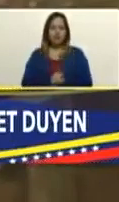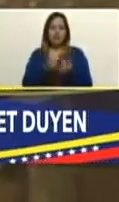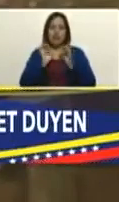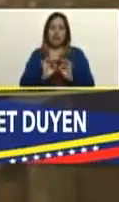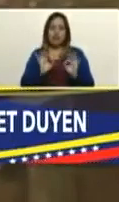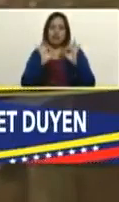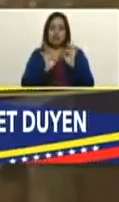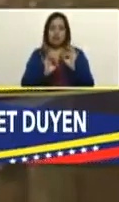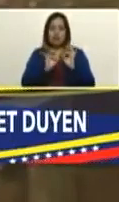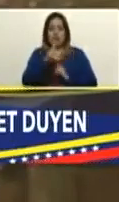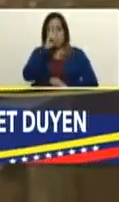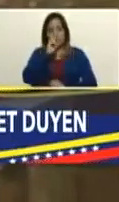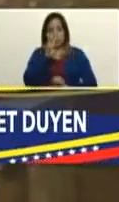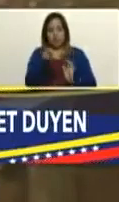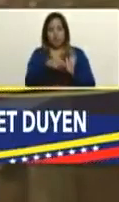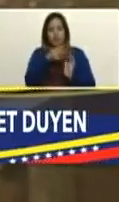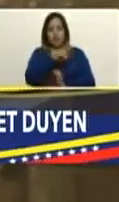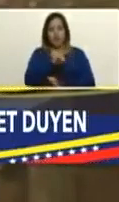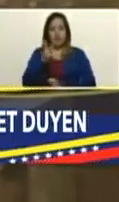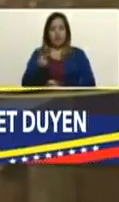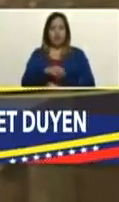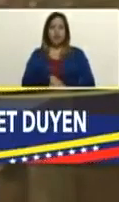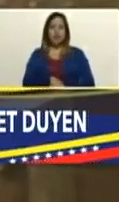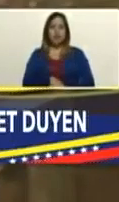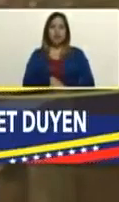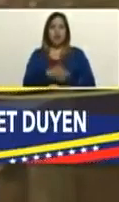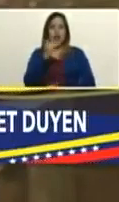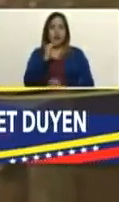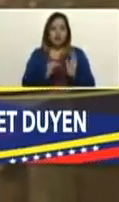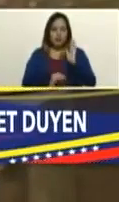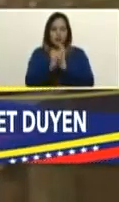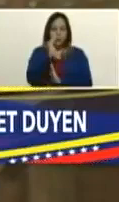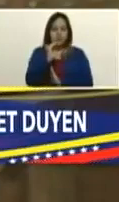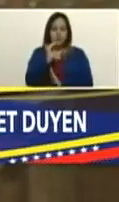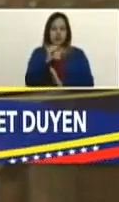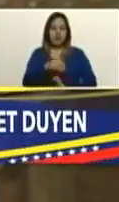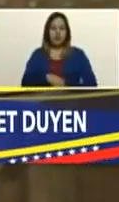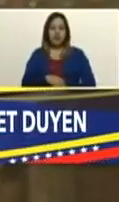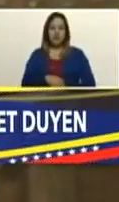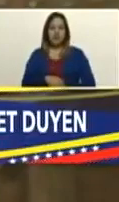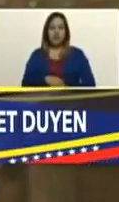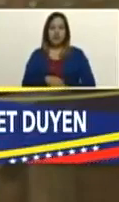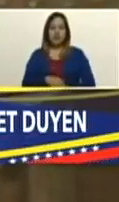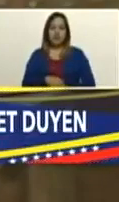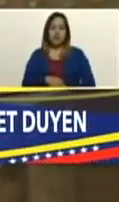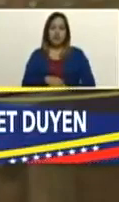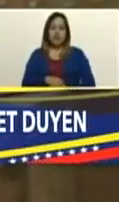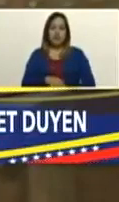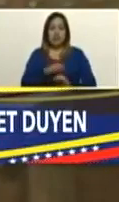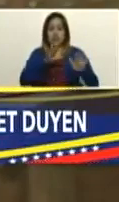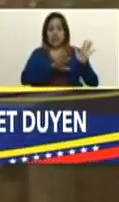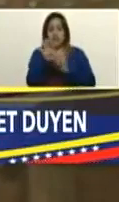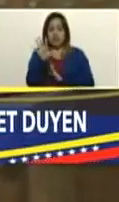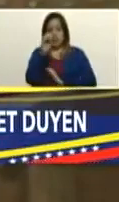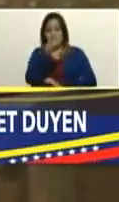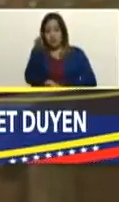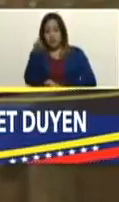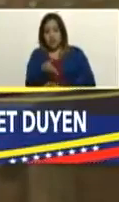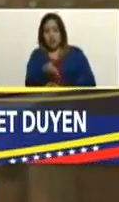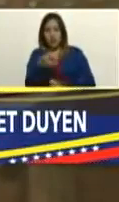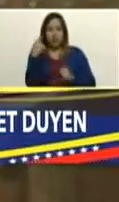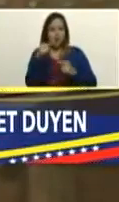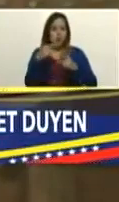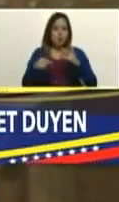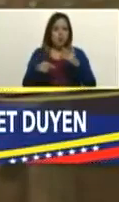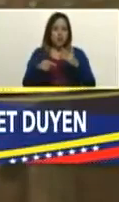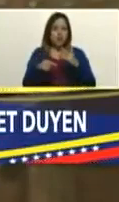en 2022, registró un crecimiento por encima del 15% del Producto